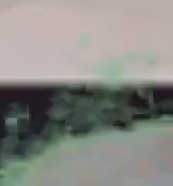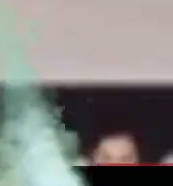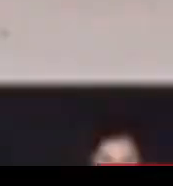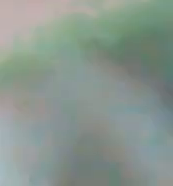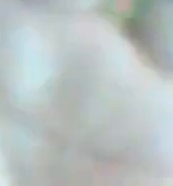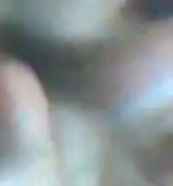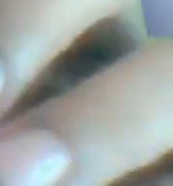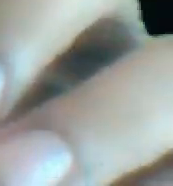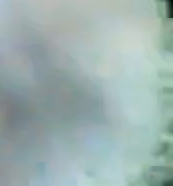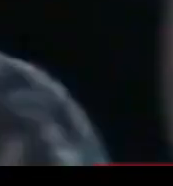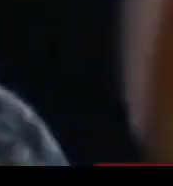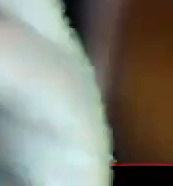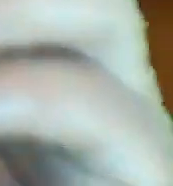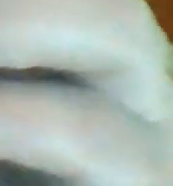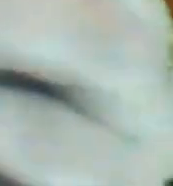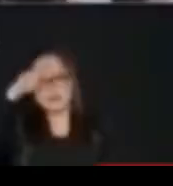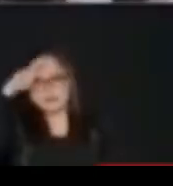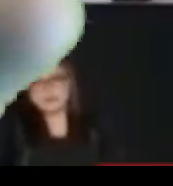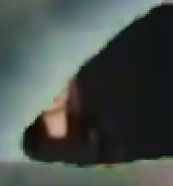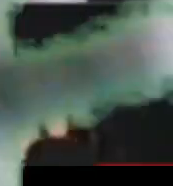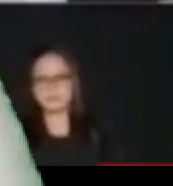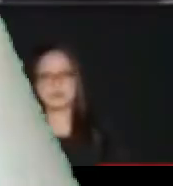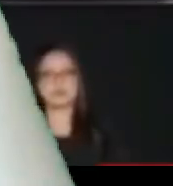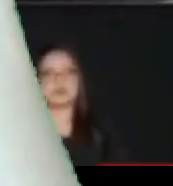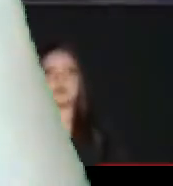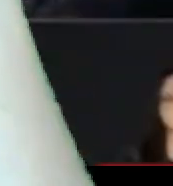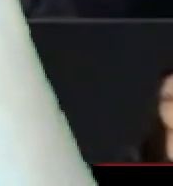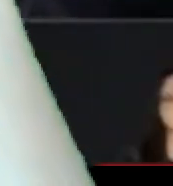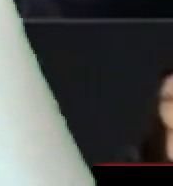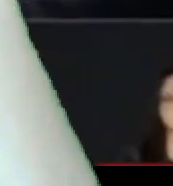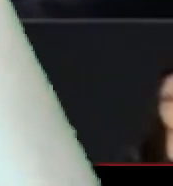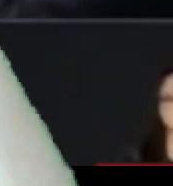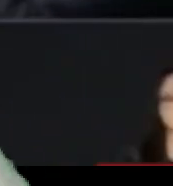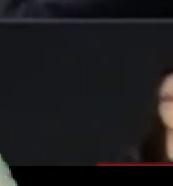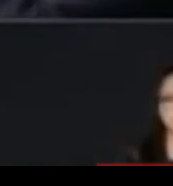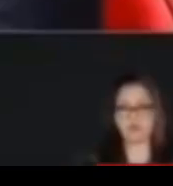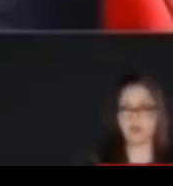sí la cuestión ahorita no es tanto